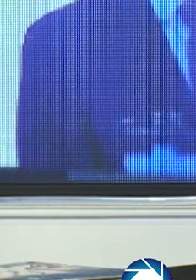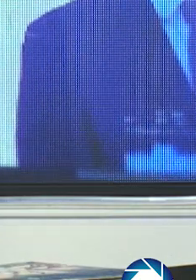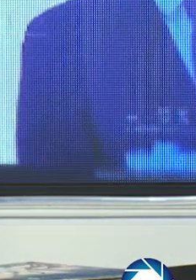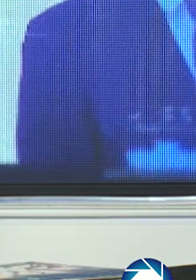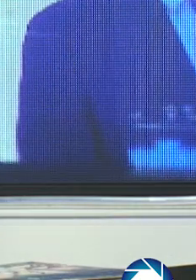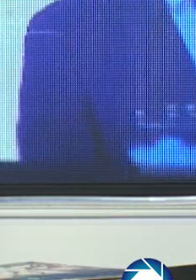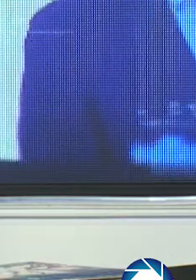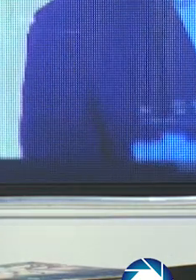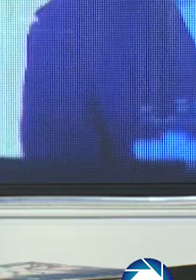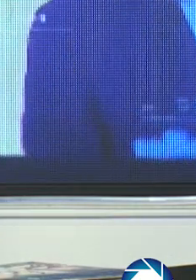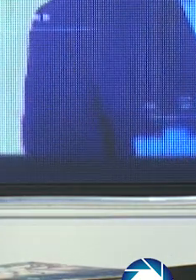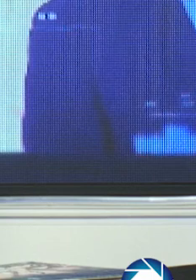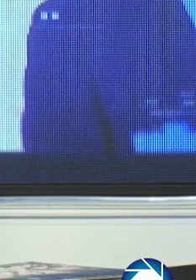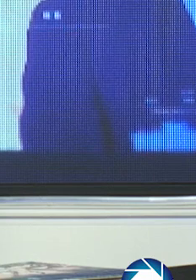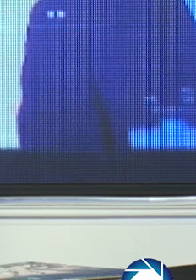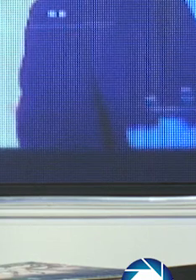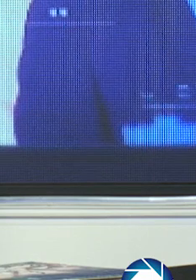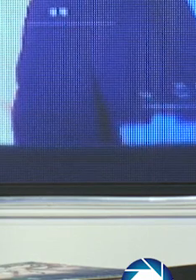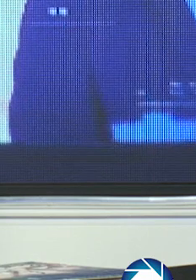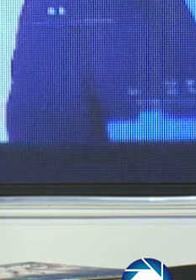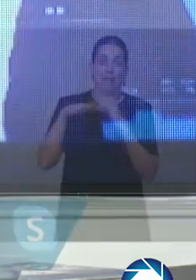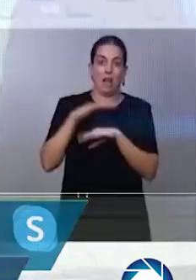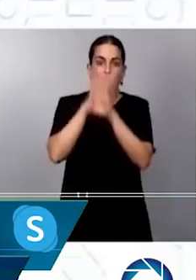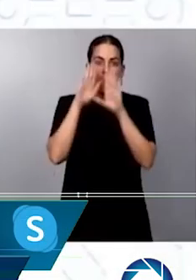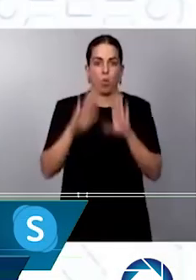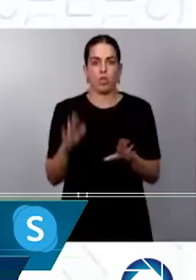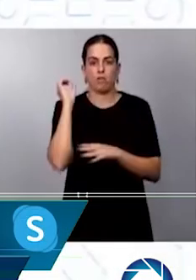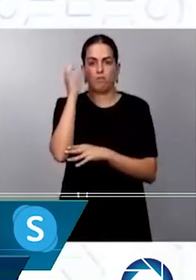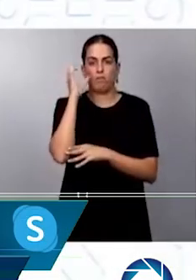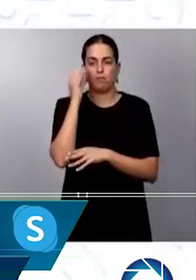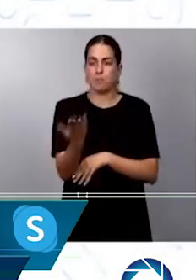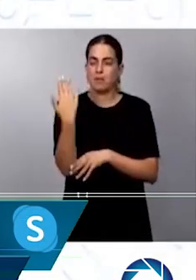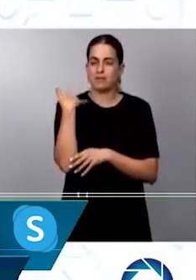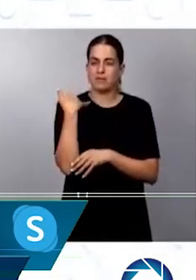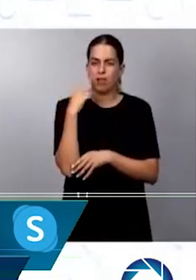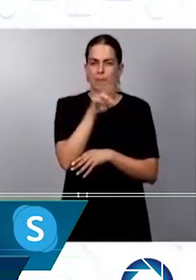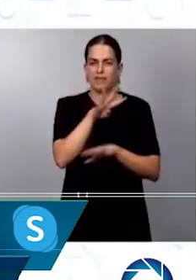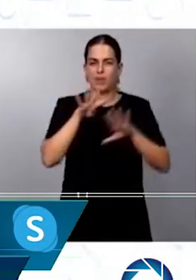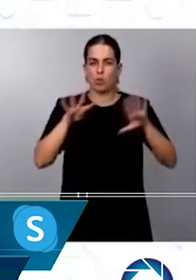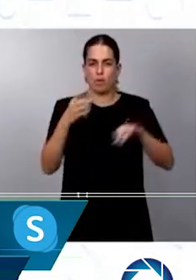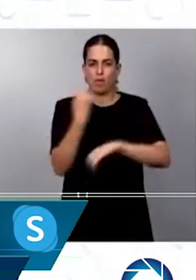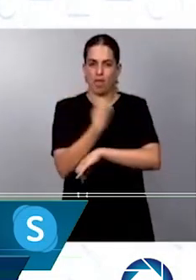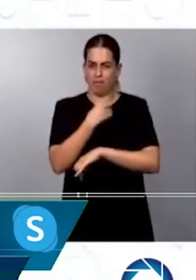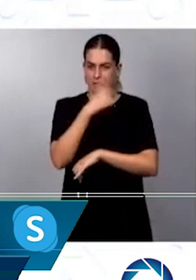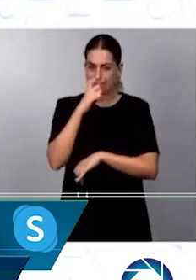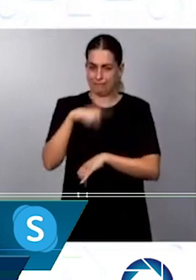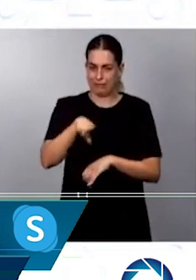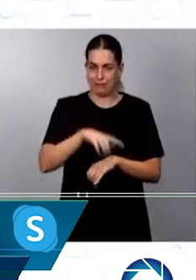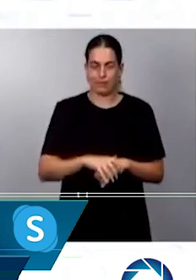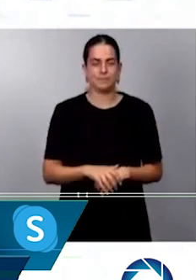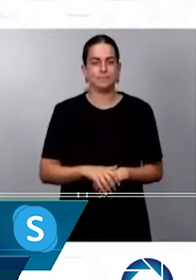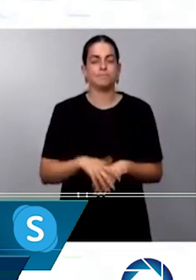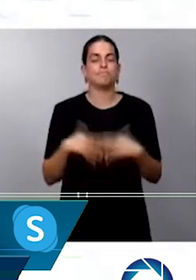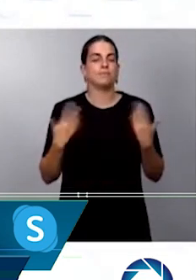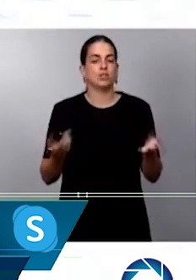de crecimiento? Los de inflación son claramente muy negativos. No solamente son datos de